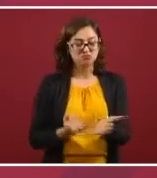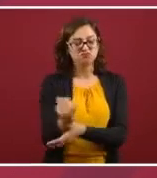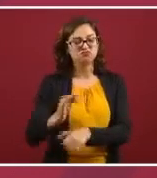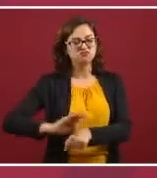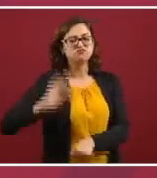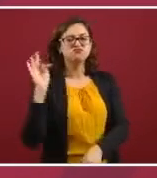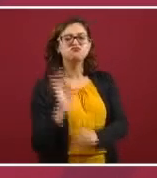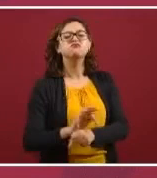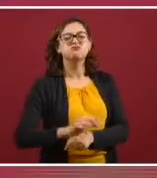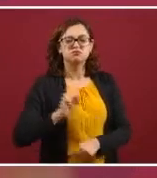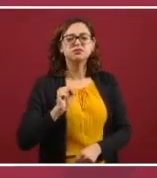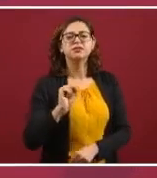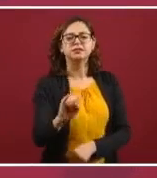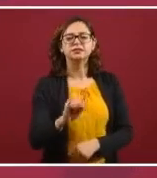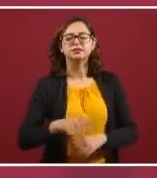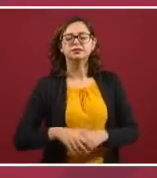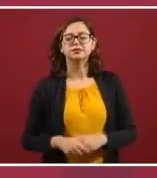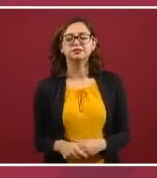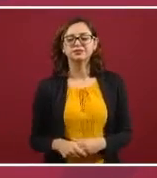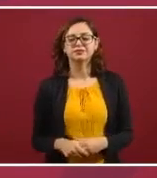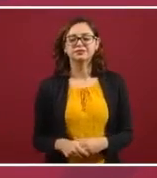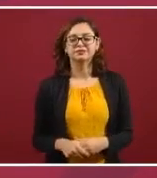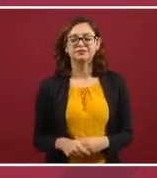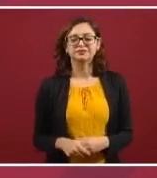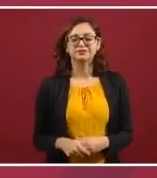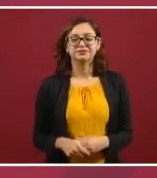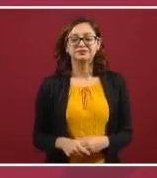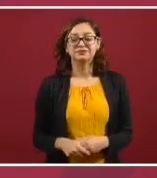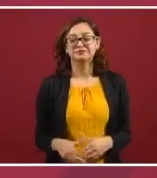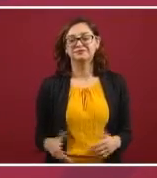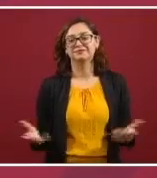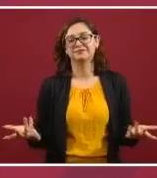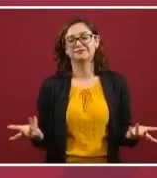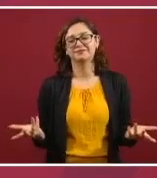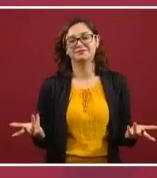gobierno. Imagínense esos mismos